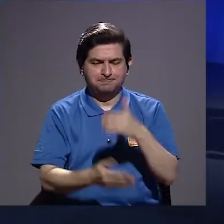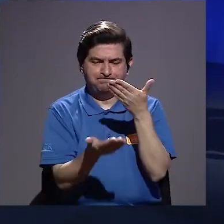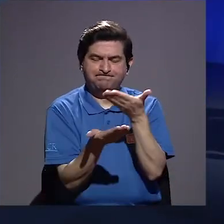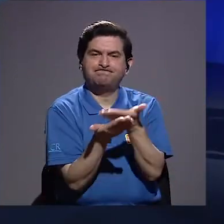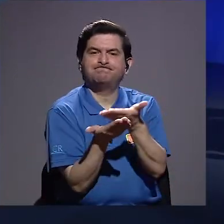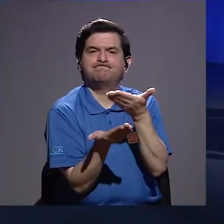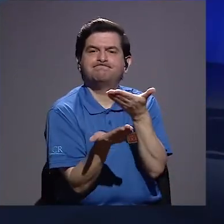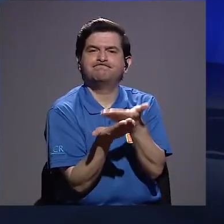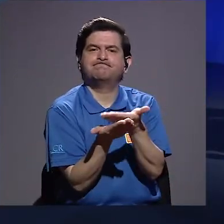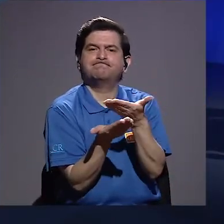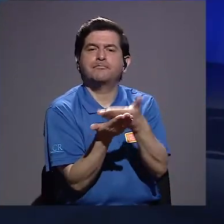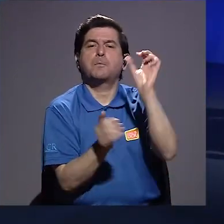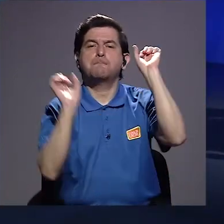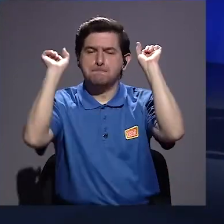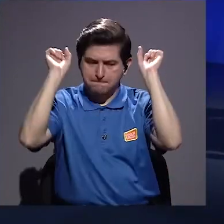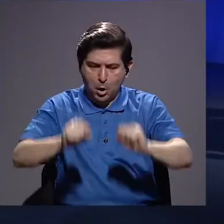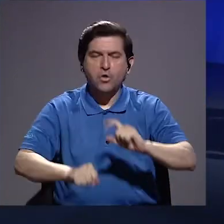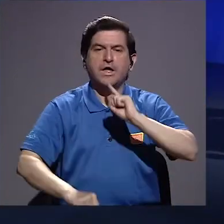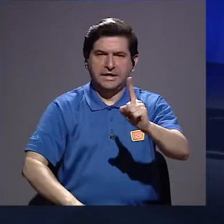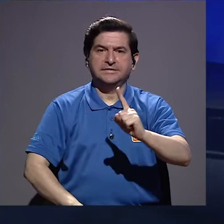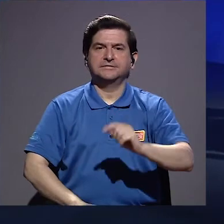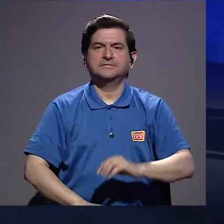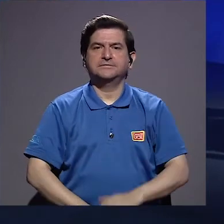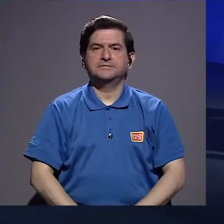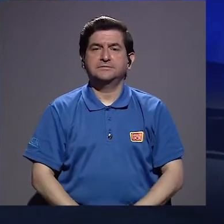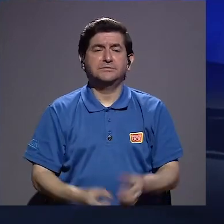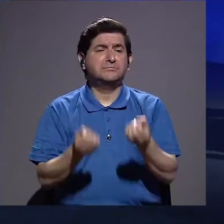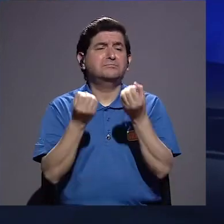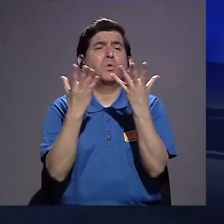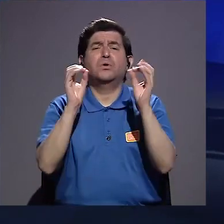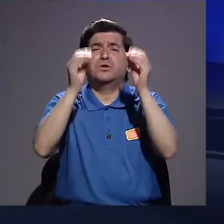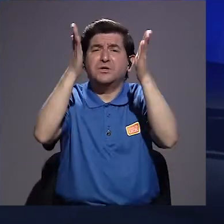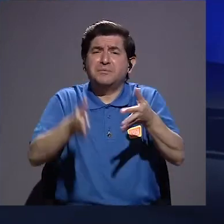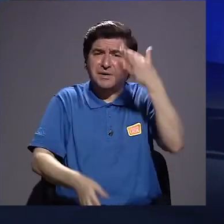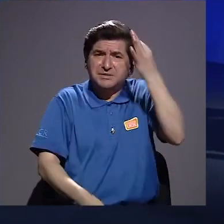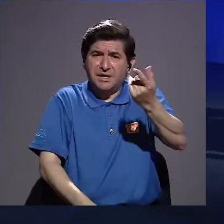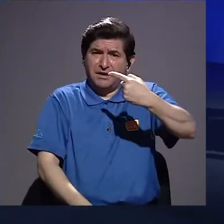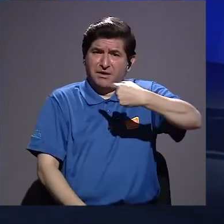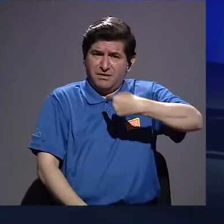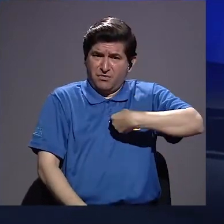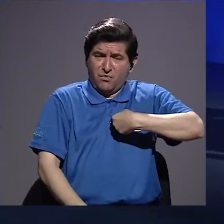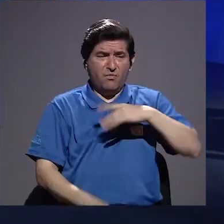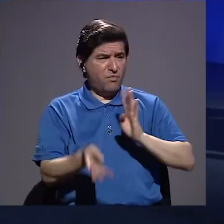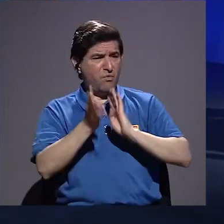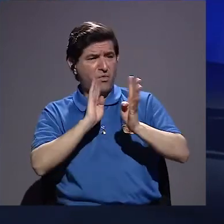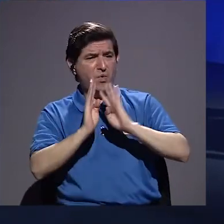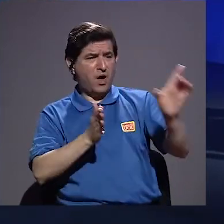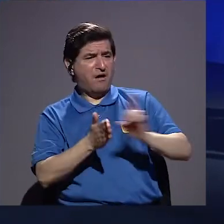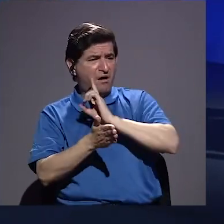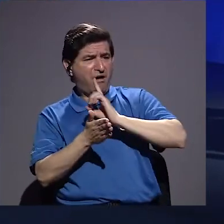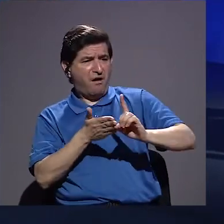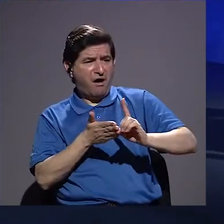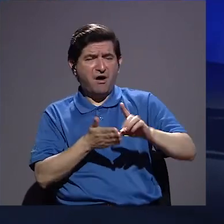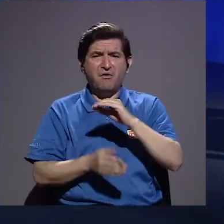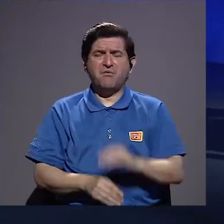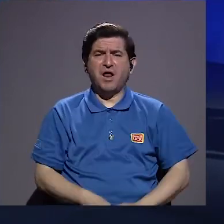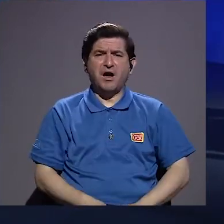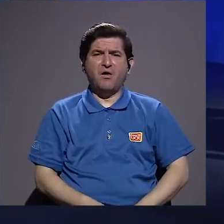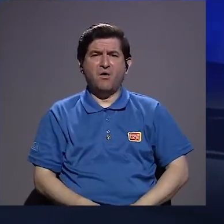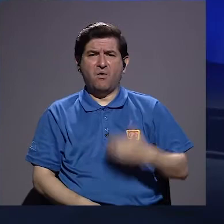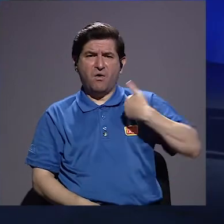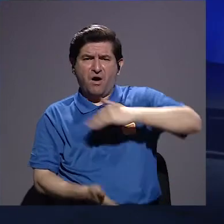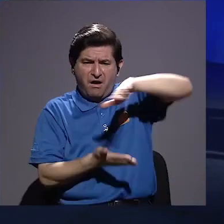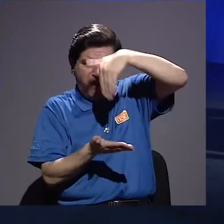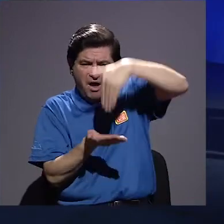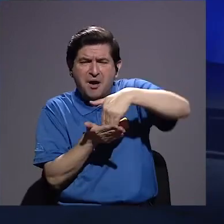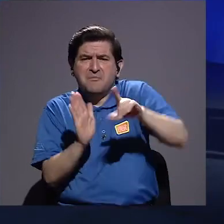como demostrar que sí se puede decir mucho, ¿verdad? Porque muchos profesores piensan que lo que si uno habla de discriminación o